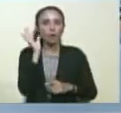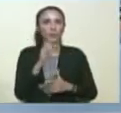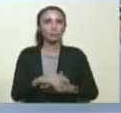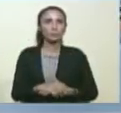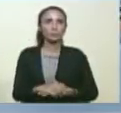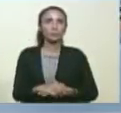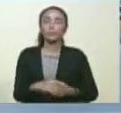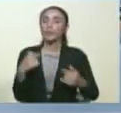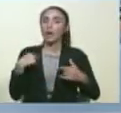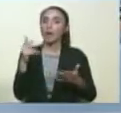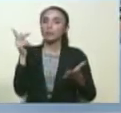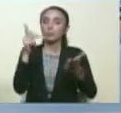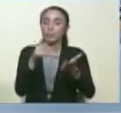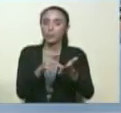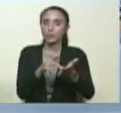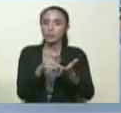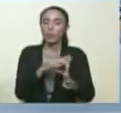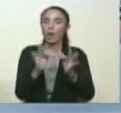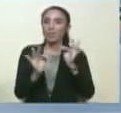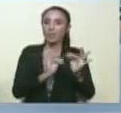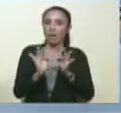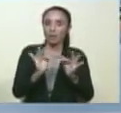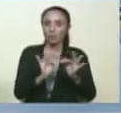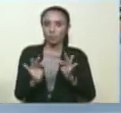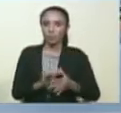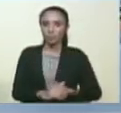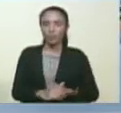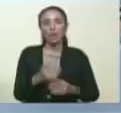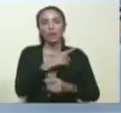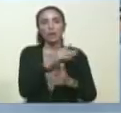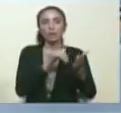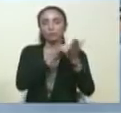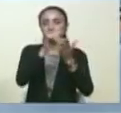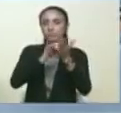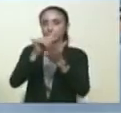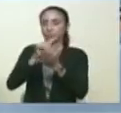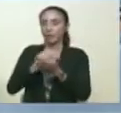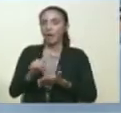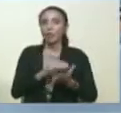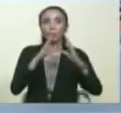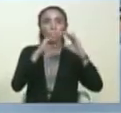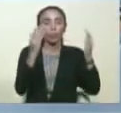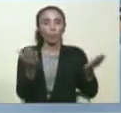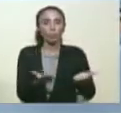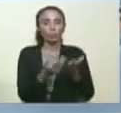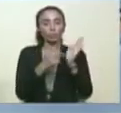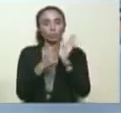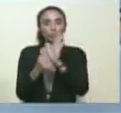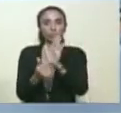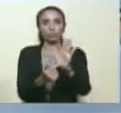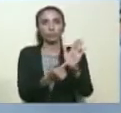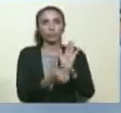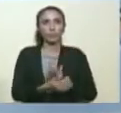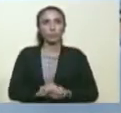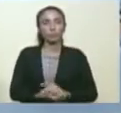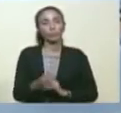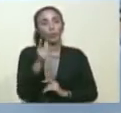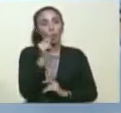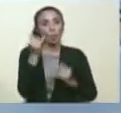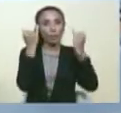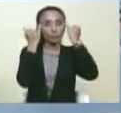varias latitudes del mundo. Esta obra, bueno, la creó David Morales,